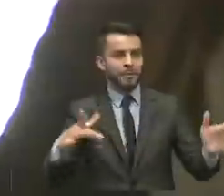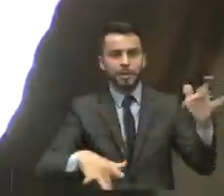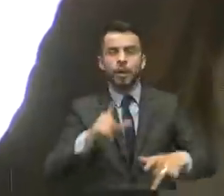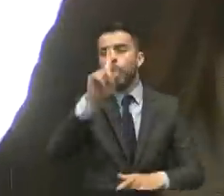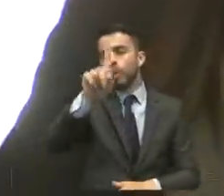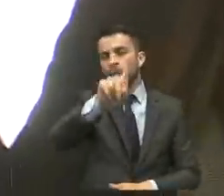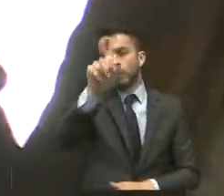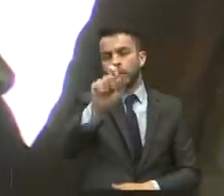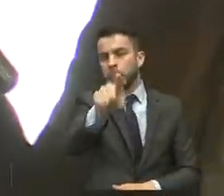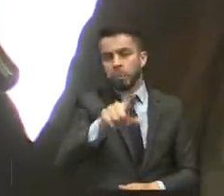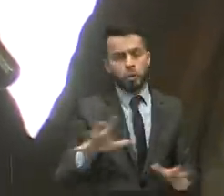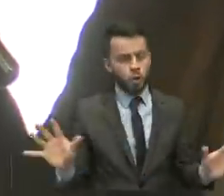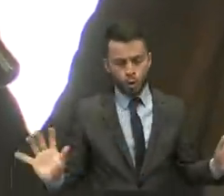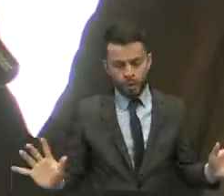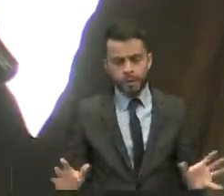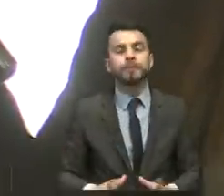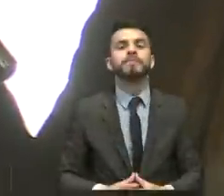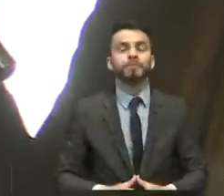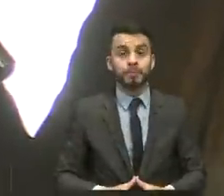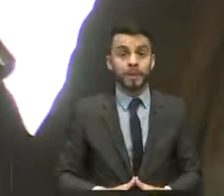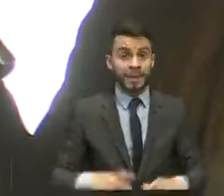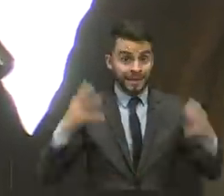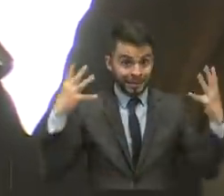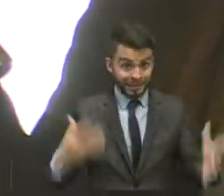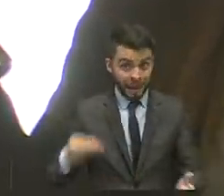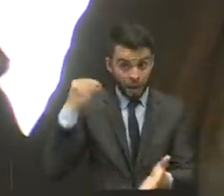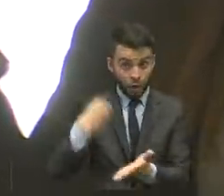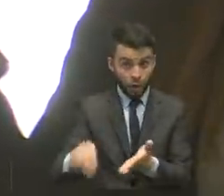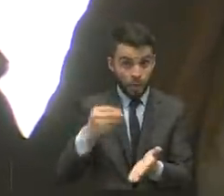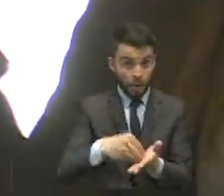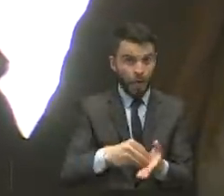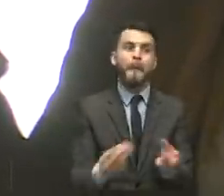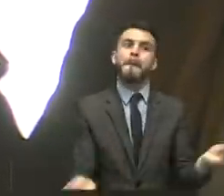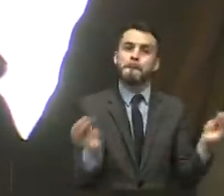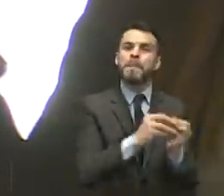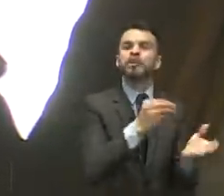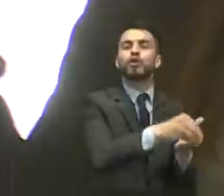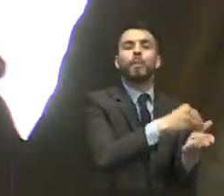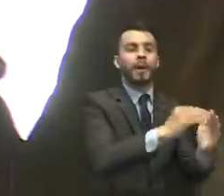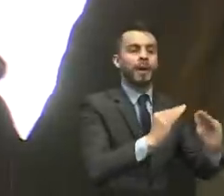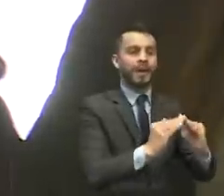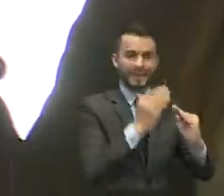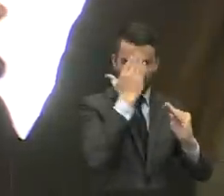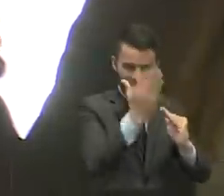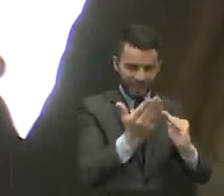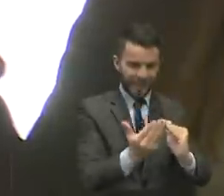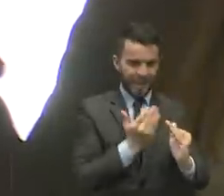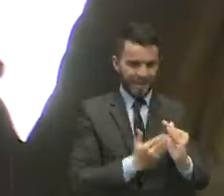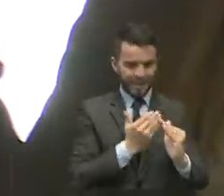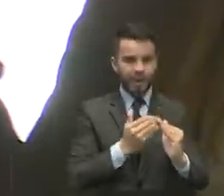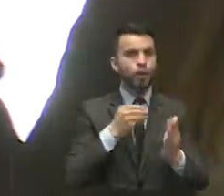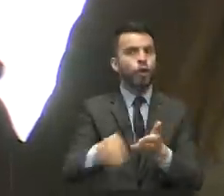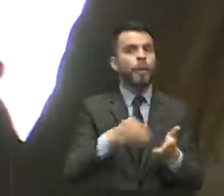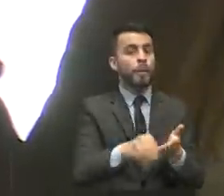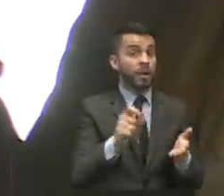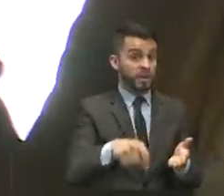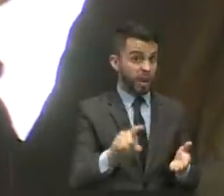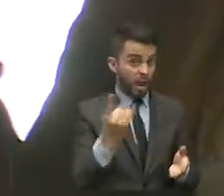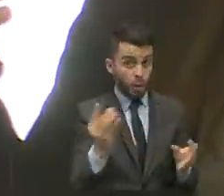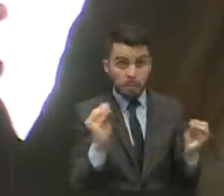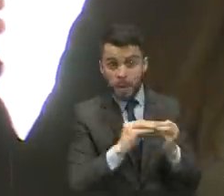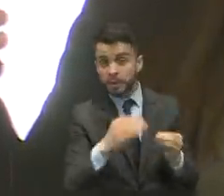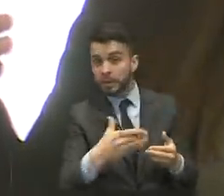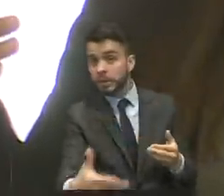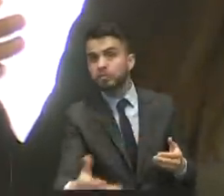pregunta, ¿ya tiene la totalidad de los predios comprados o va a ser necesario comprar nuevos predios por alguna alameda específica, en alguno de